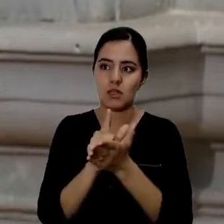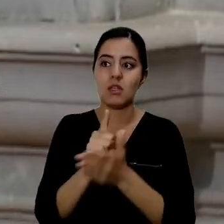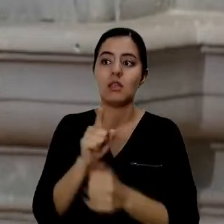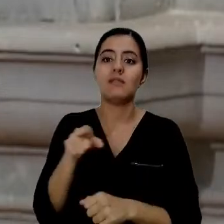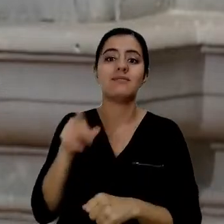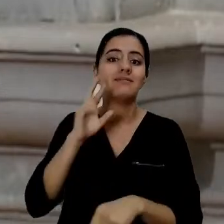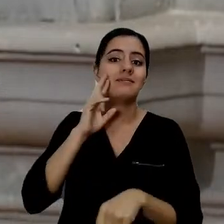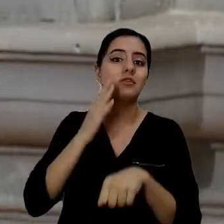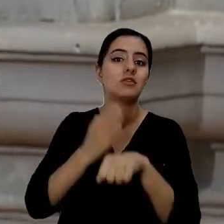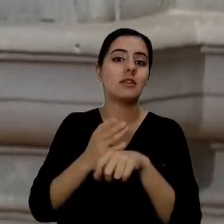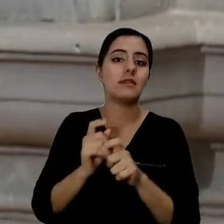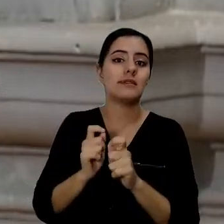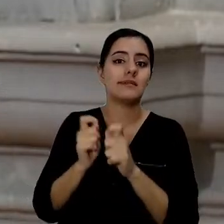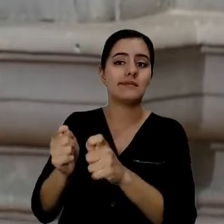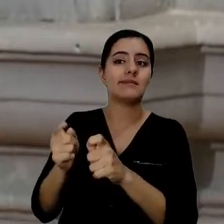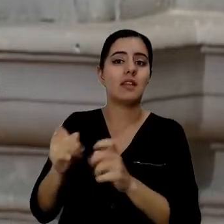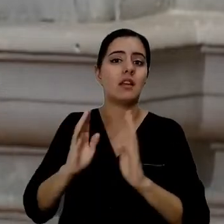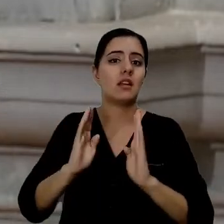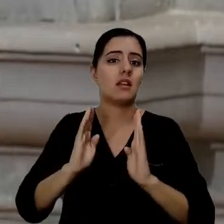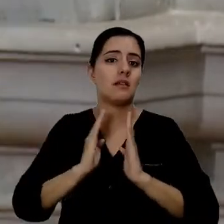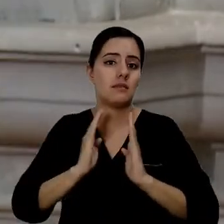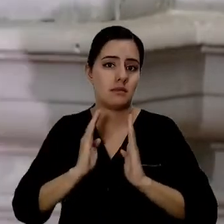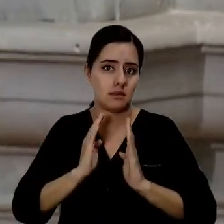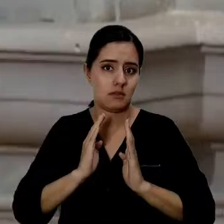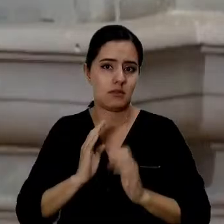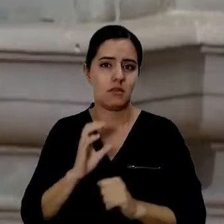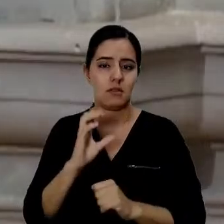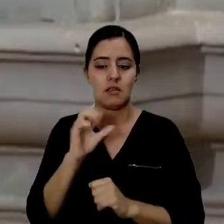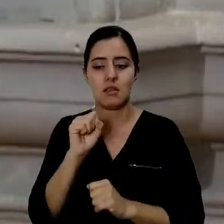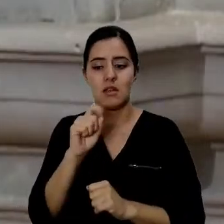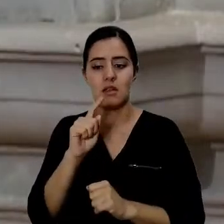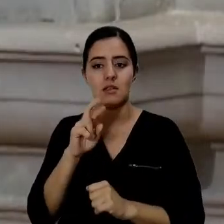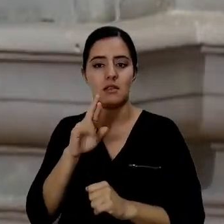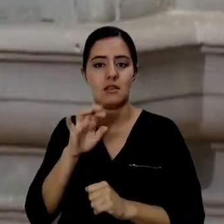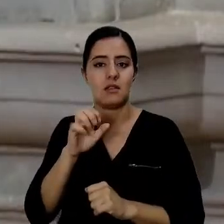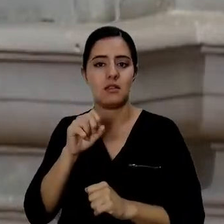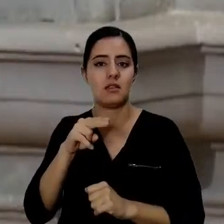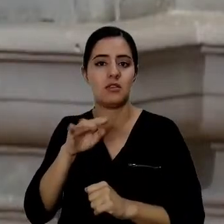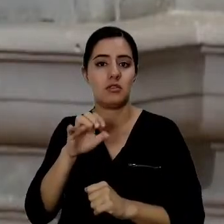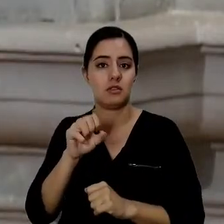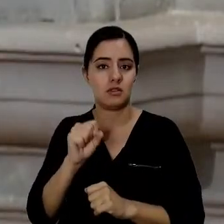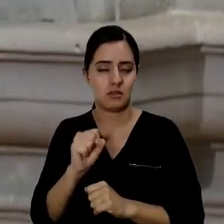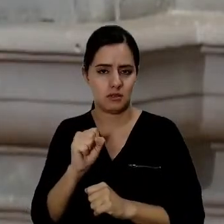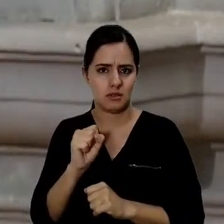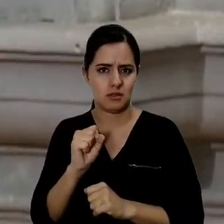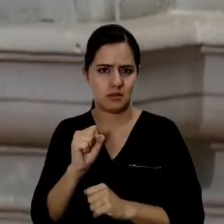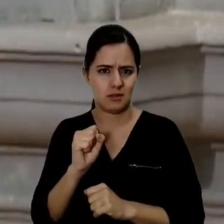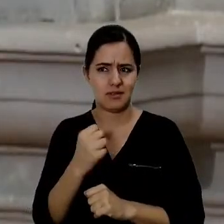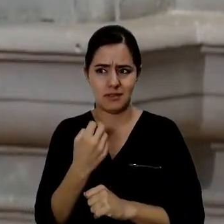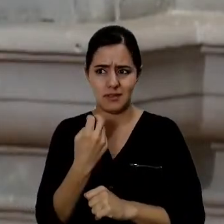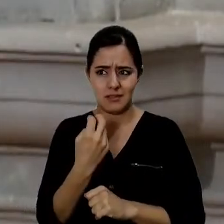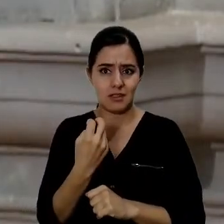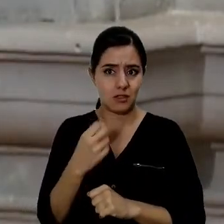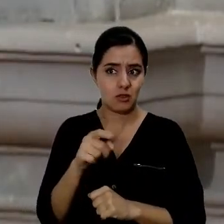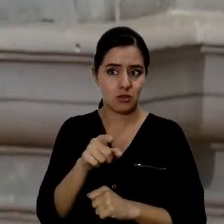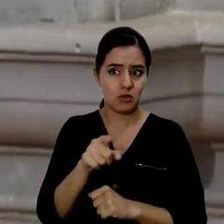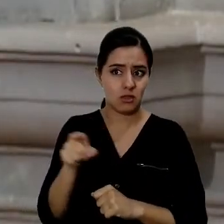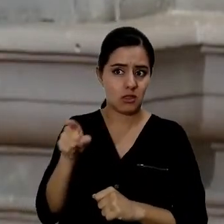fuerzas castrenses. Las fuerzas castrenses no merecen esto que se les está